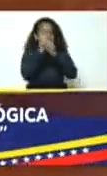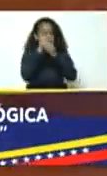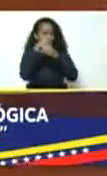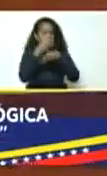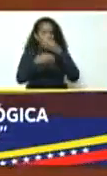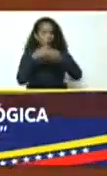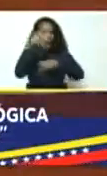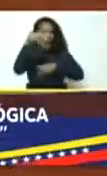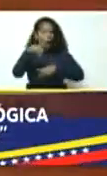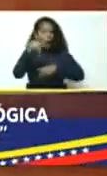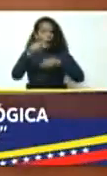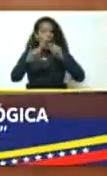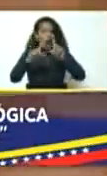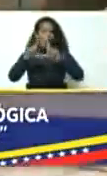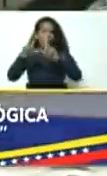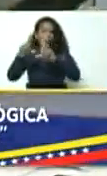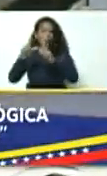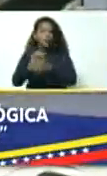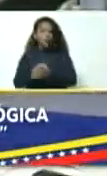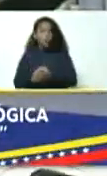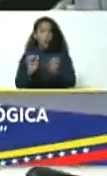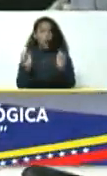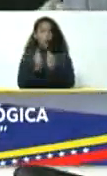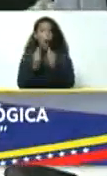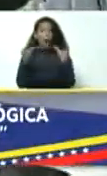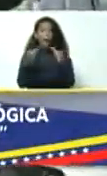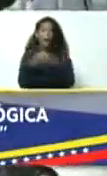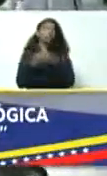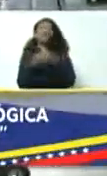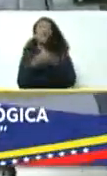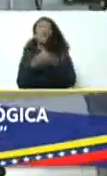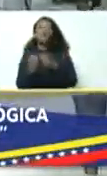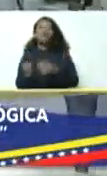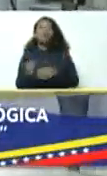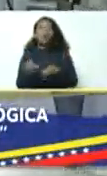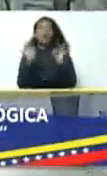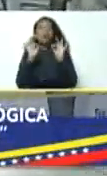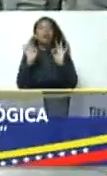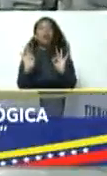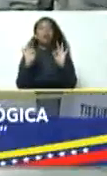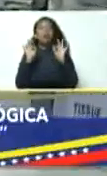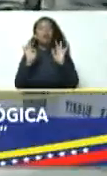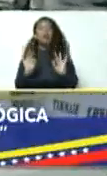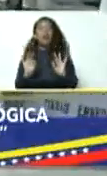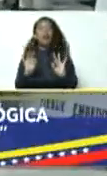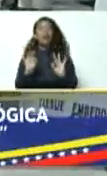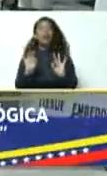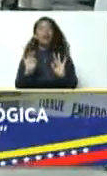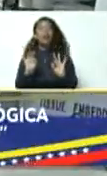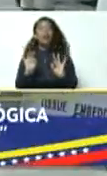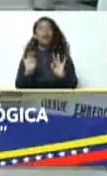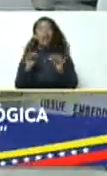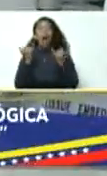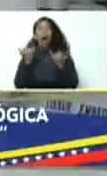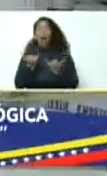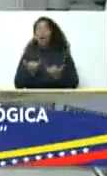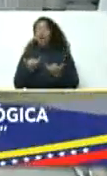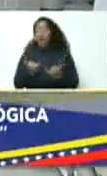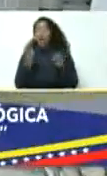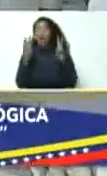este laboratorio con equipos de primera, pues, de última tecnología,